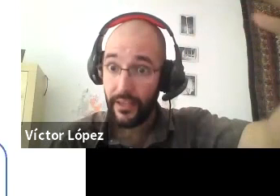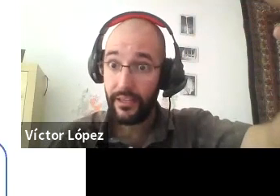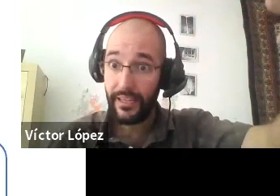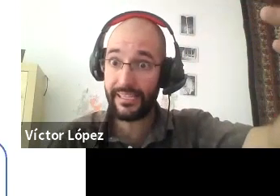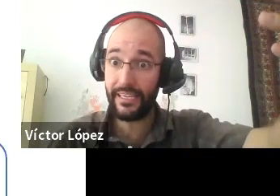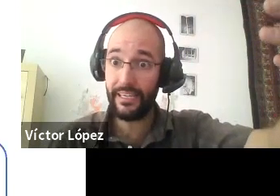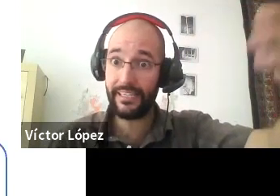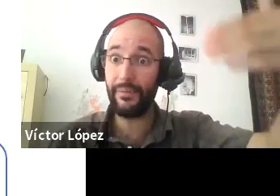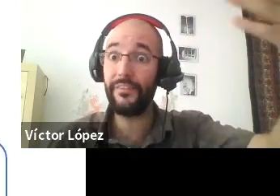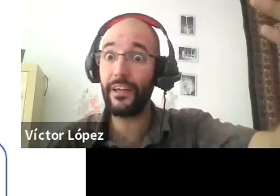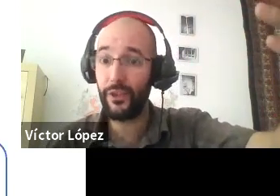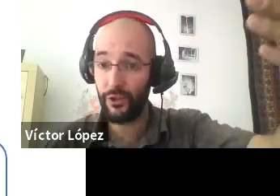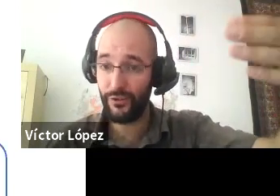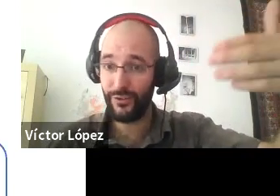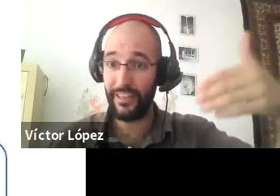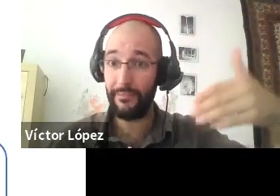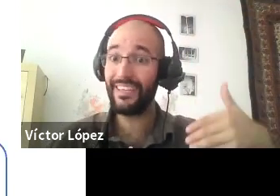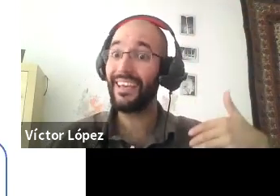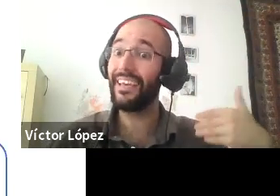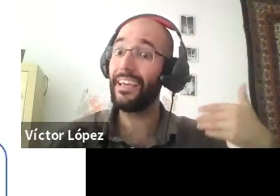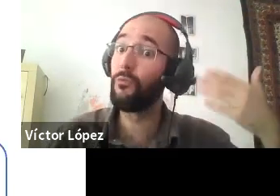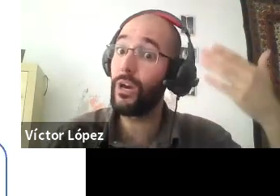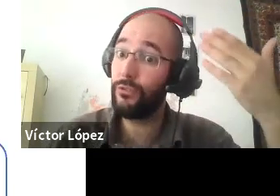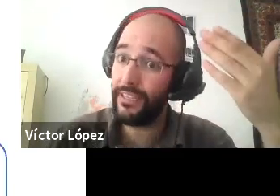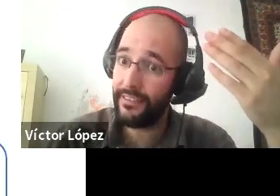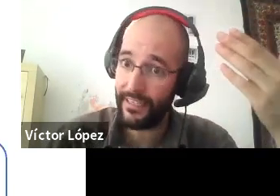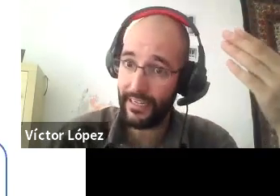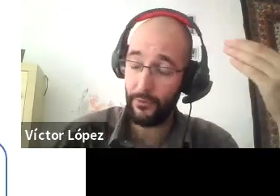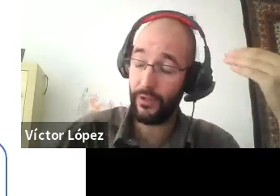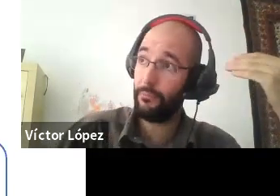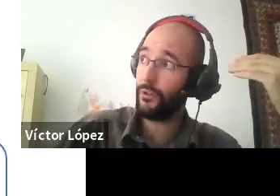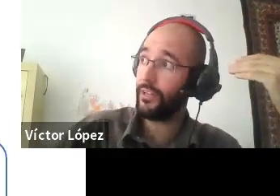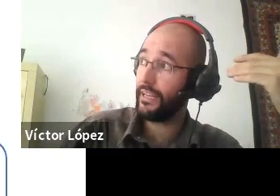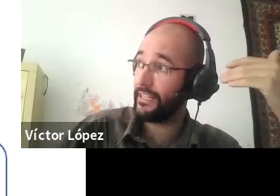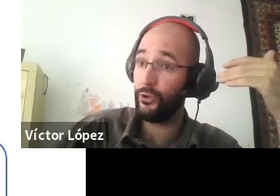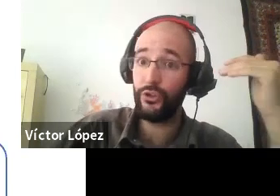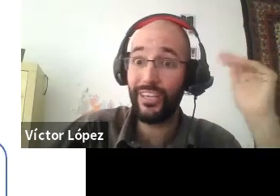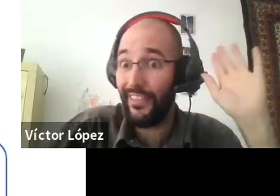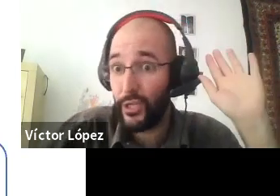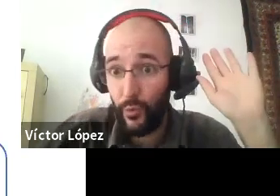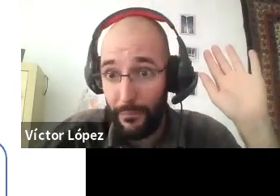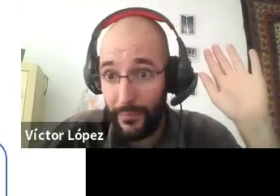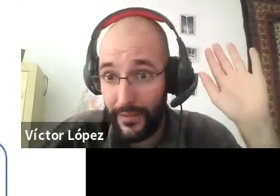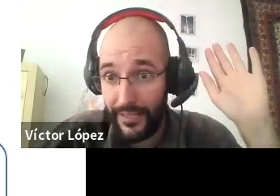hacer esta verificación, ¿no? Y además es muy auténtica. ¿Por qué? Porque cada chico y